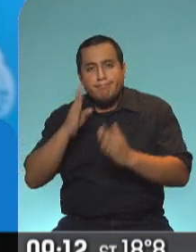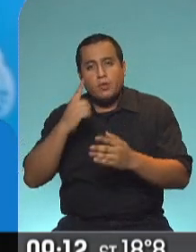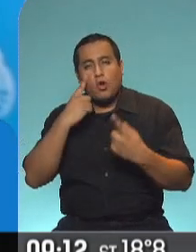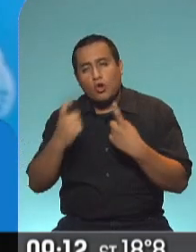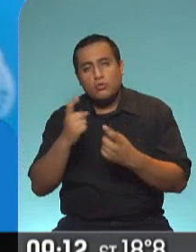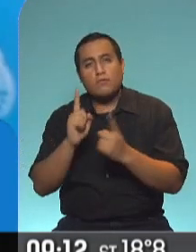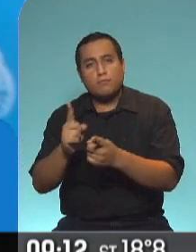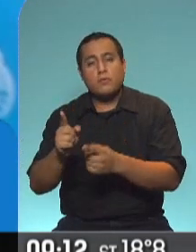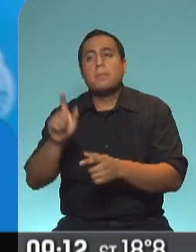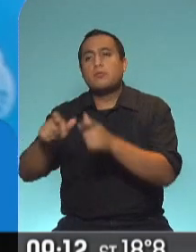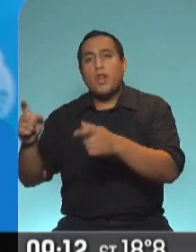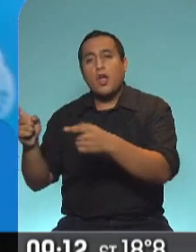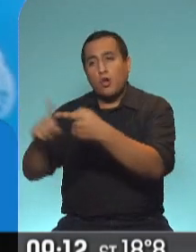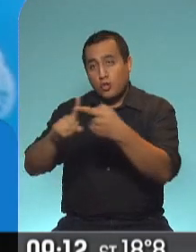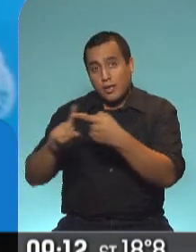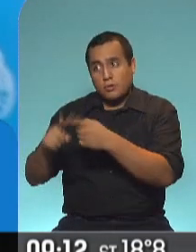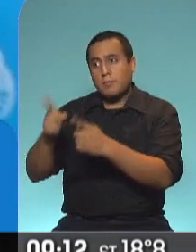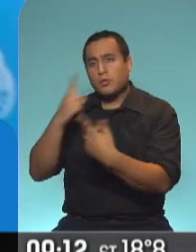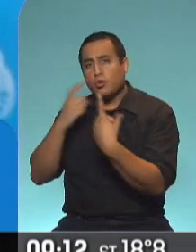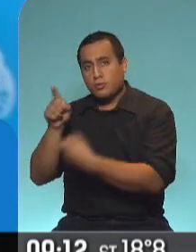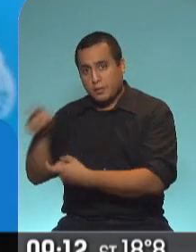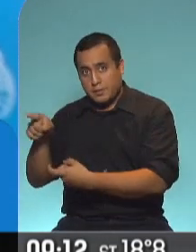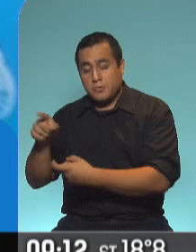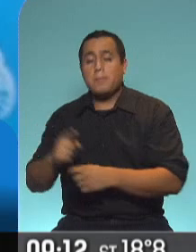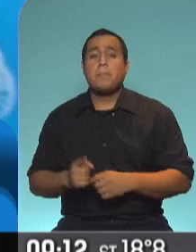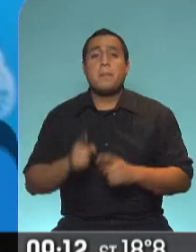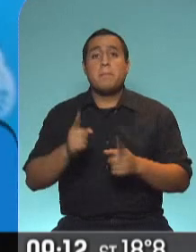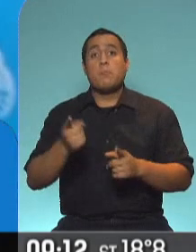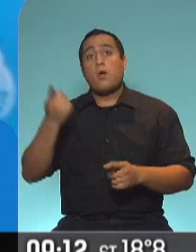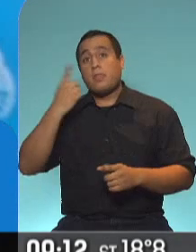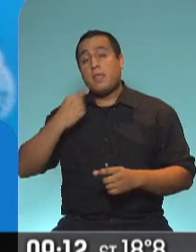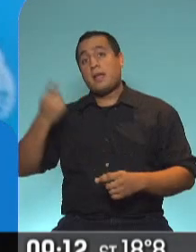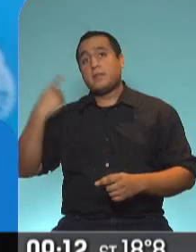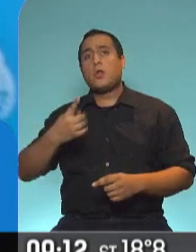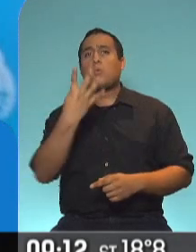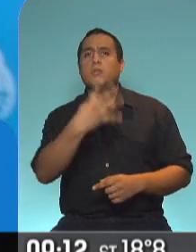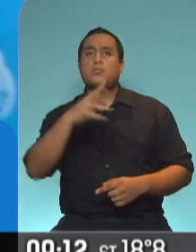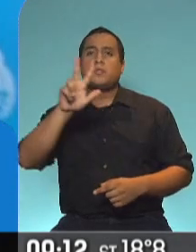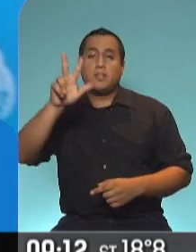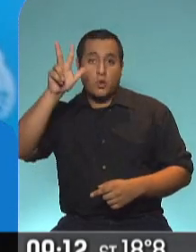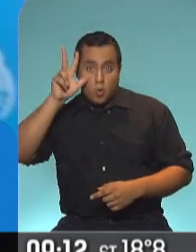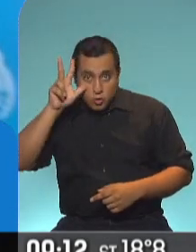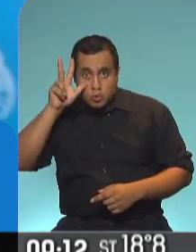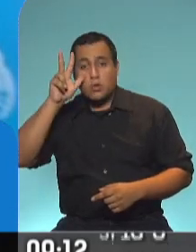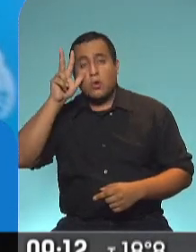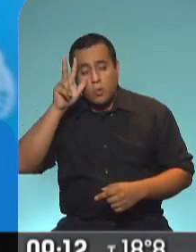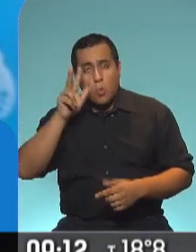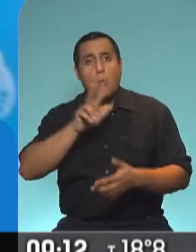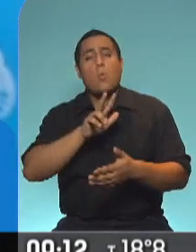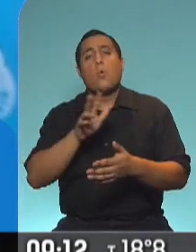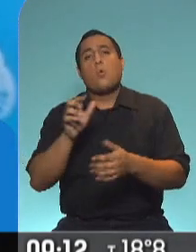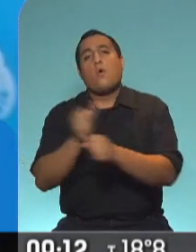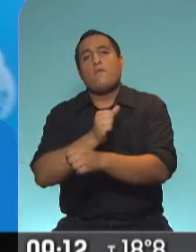estrechos en ese sentido en el día de ayer tuvimos 438 casos nuevos